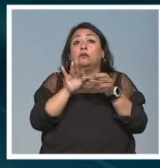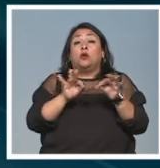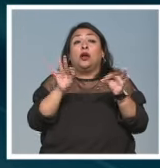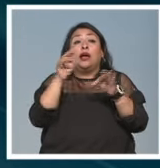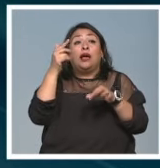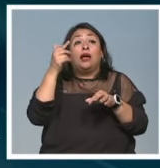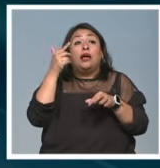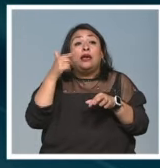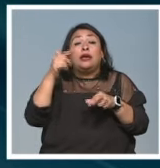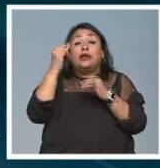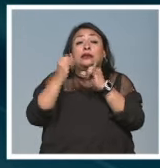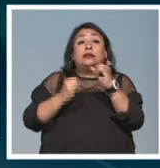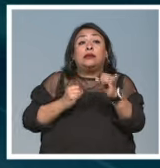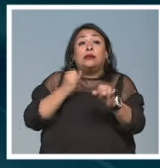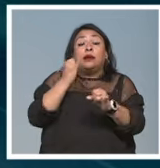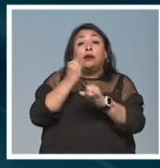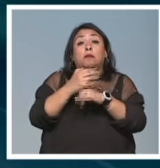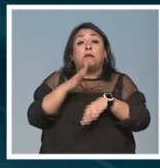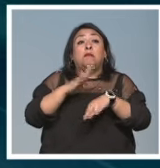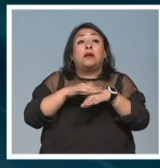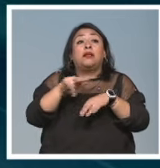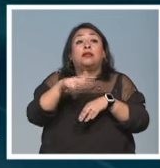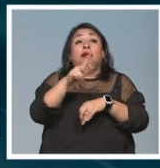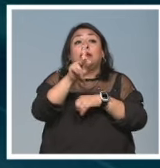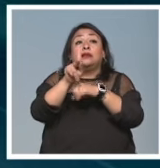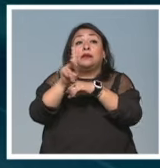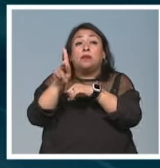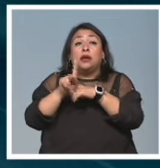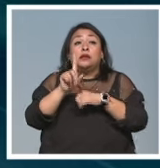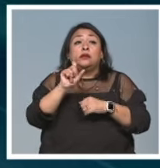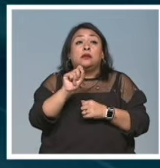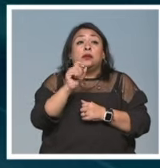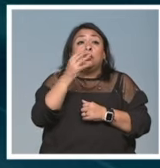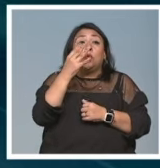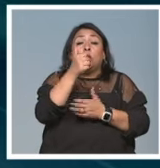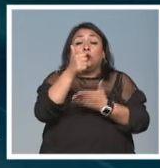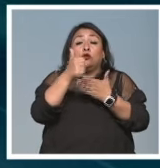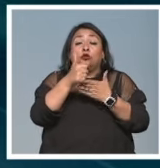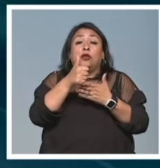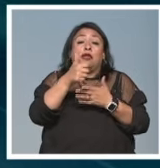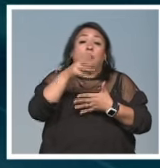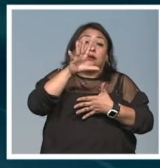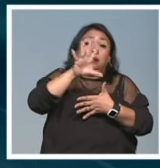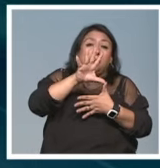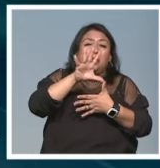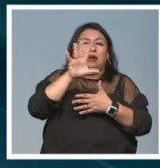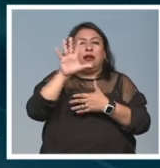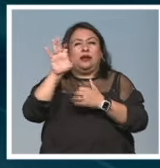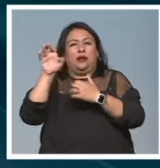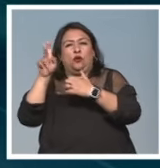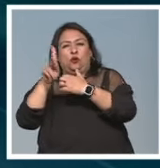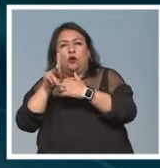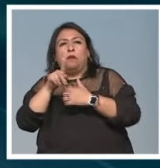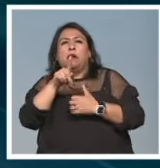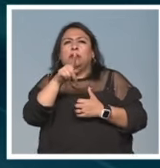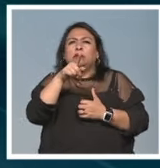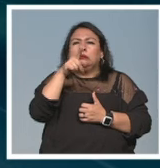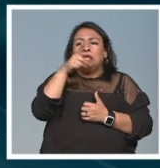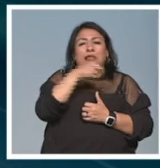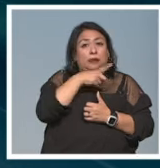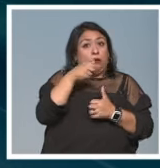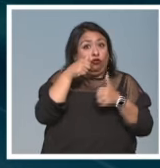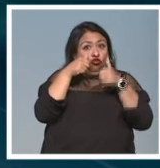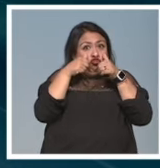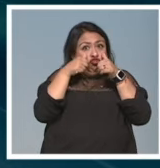sus giras internacionales en más de 13 países y 24 ciudades de América y Europa. Me parece que hay que estar